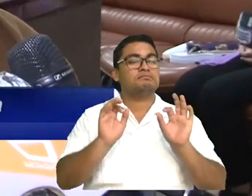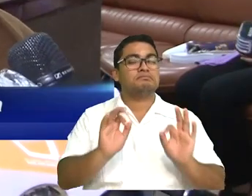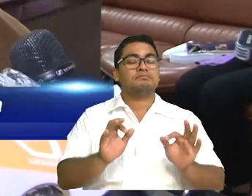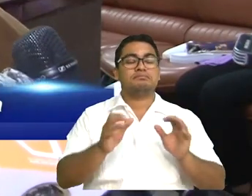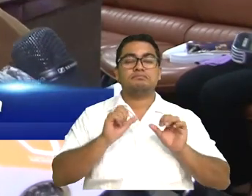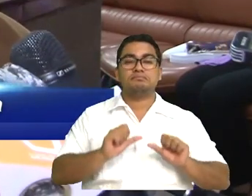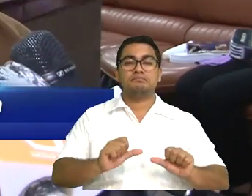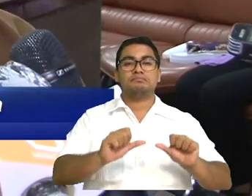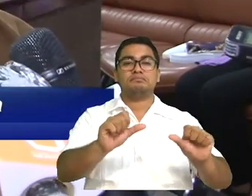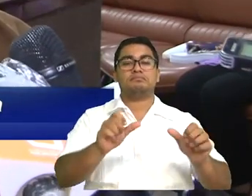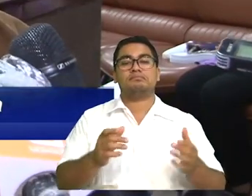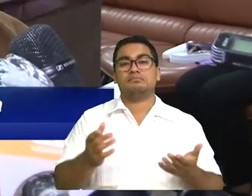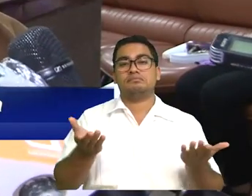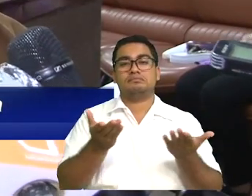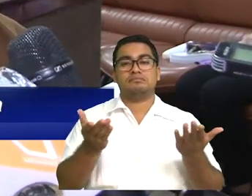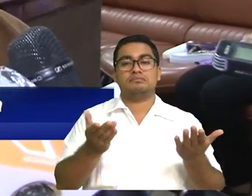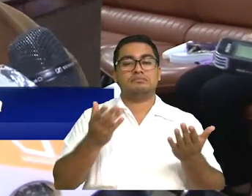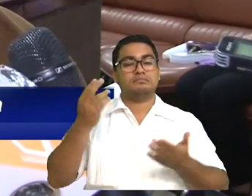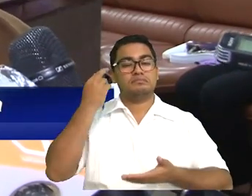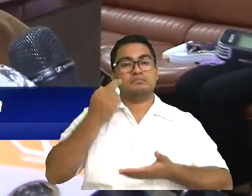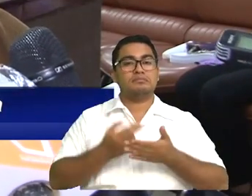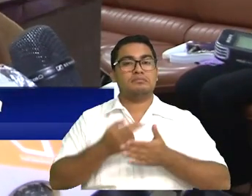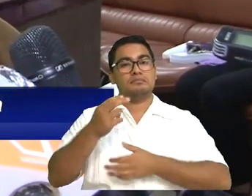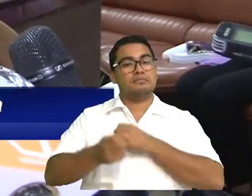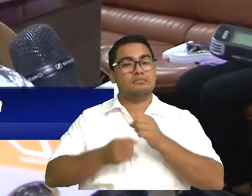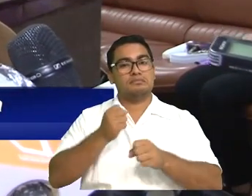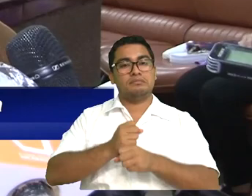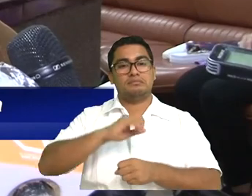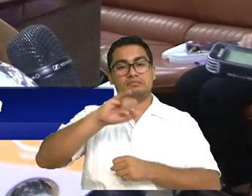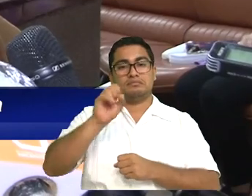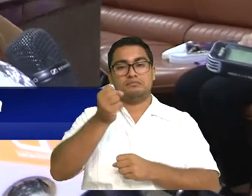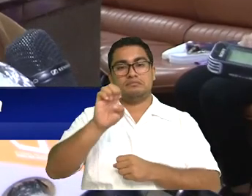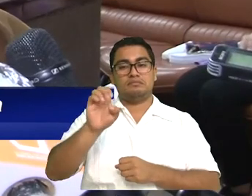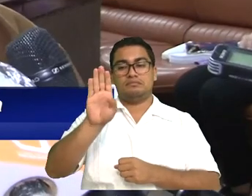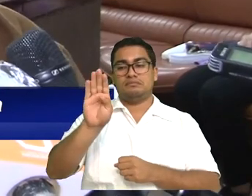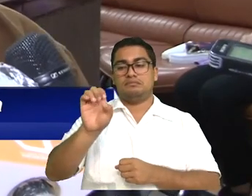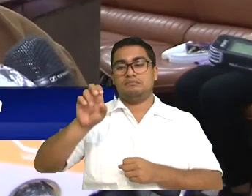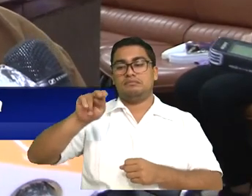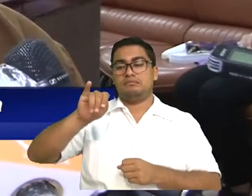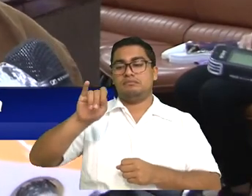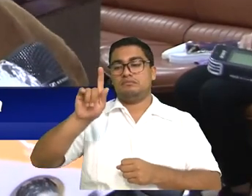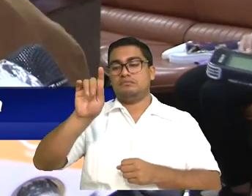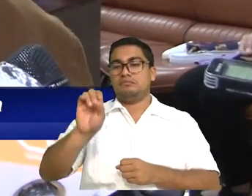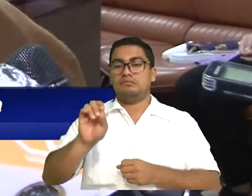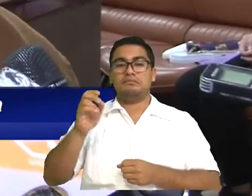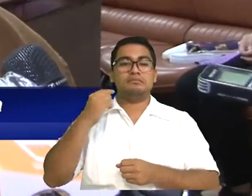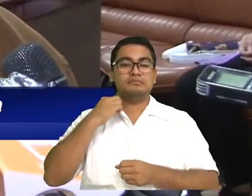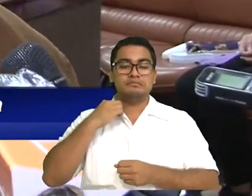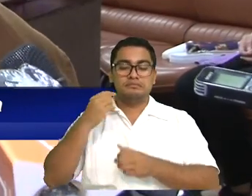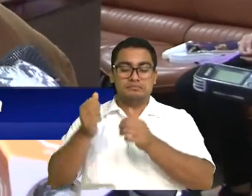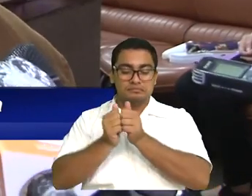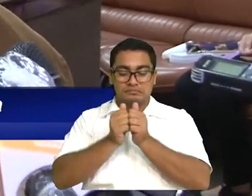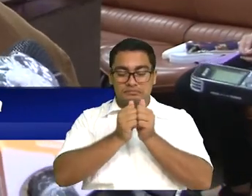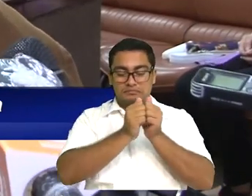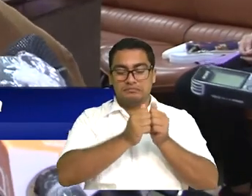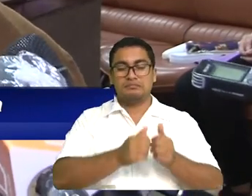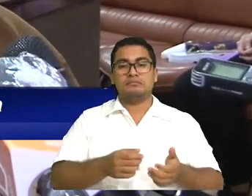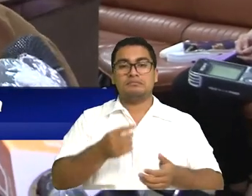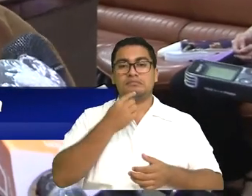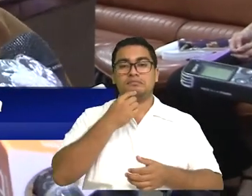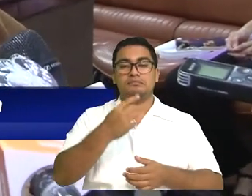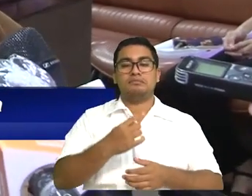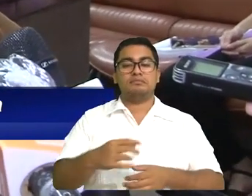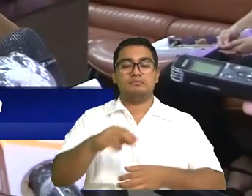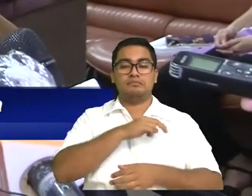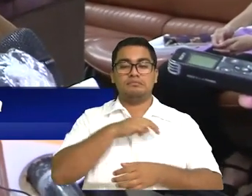seguir presente en cada aniversario José Benito, porque él siempre nos acompañó. Siempre nos acompañó y para nosotros